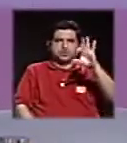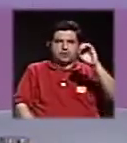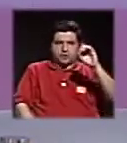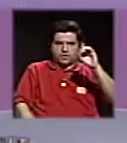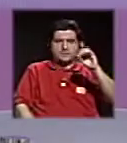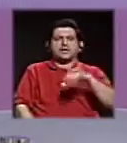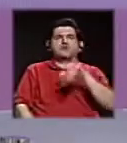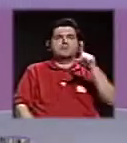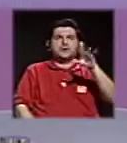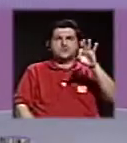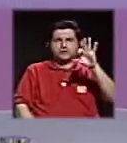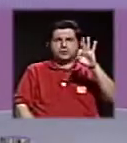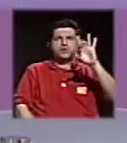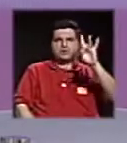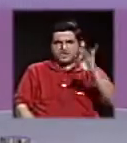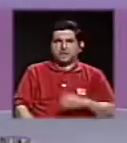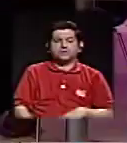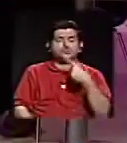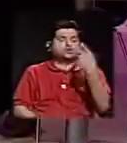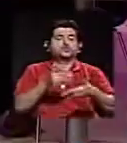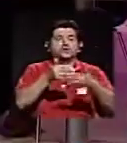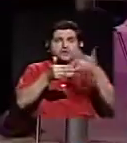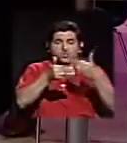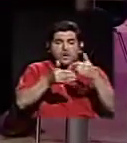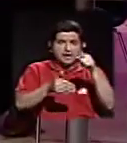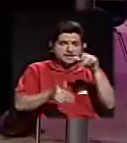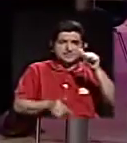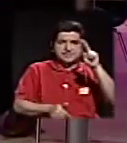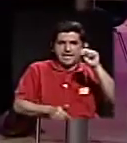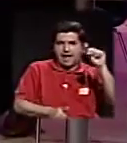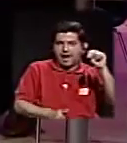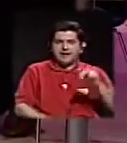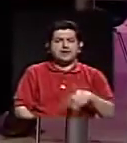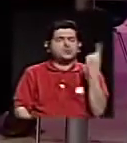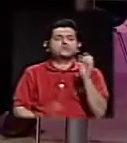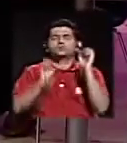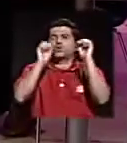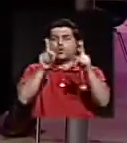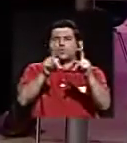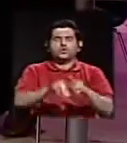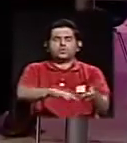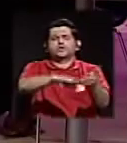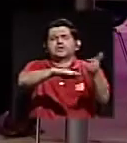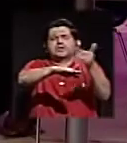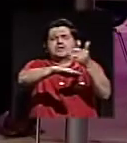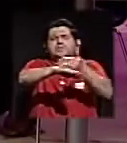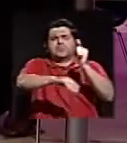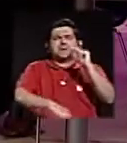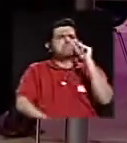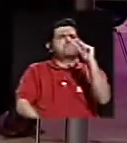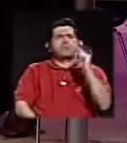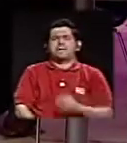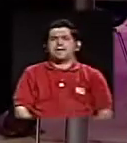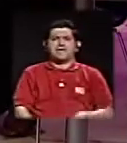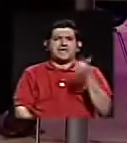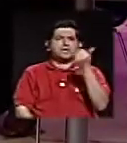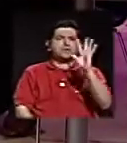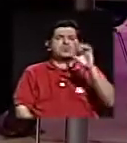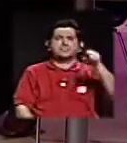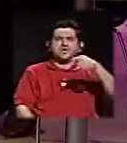1998 como de señalaban únicamente nos permitió un crecimiento pequeño del